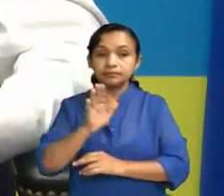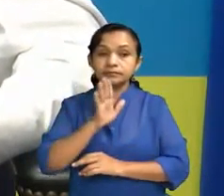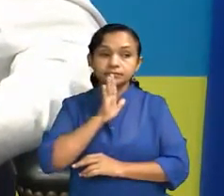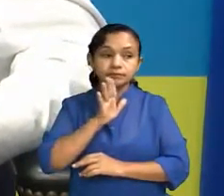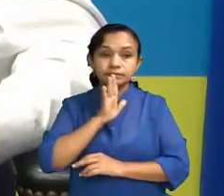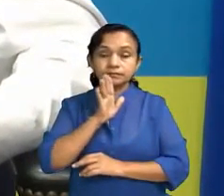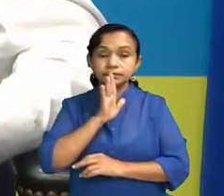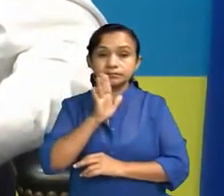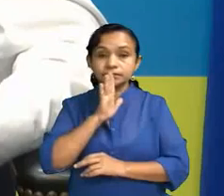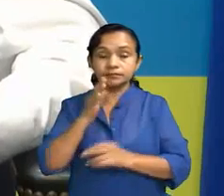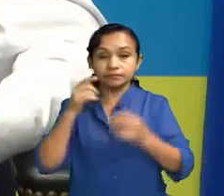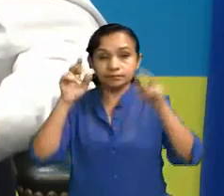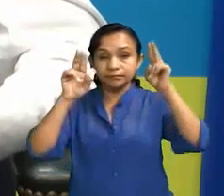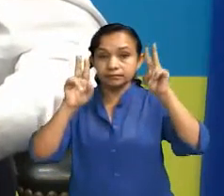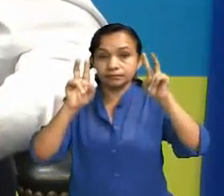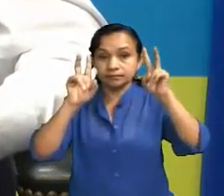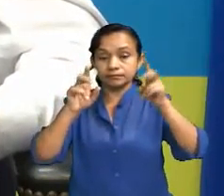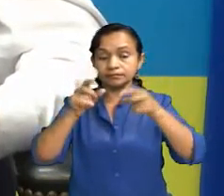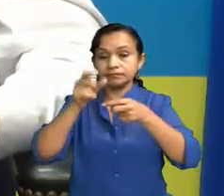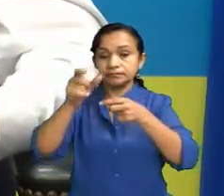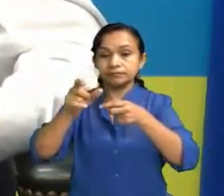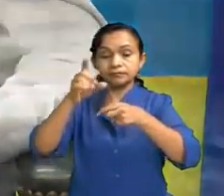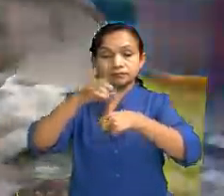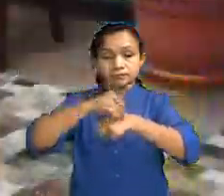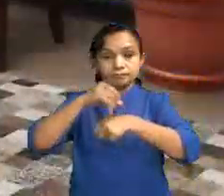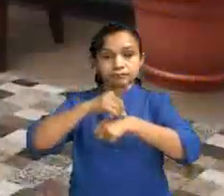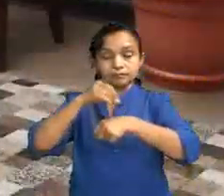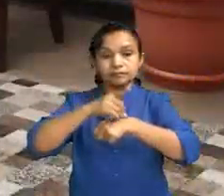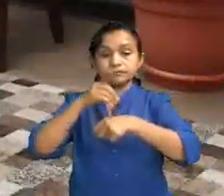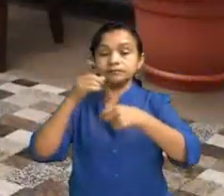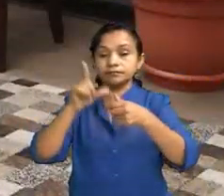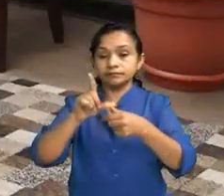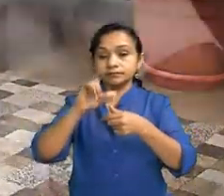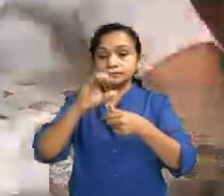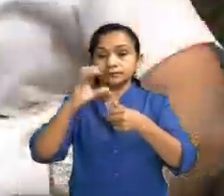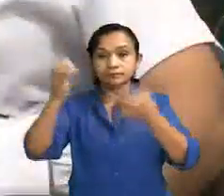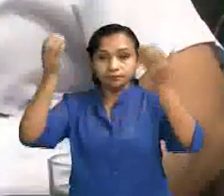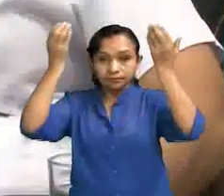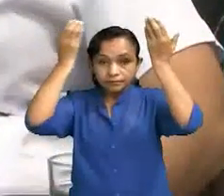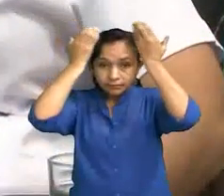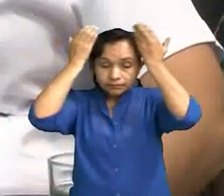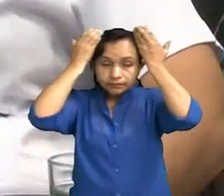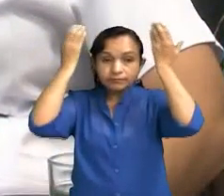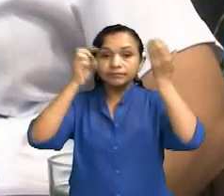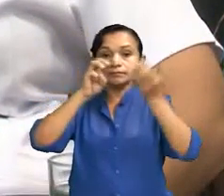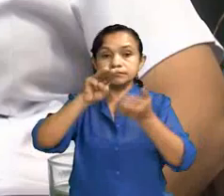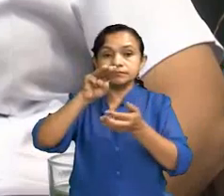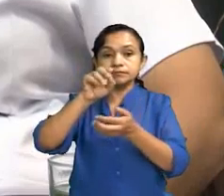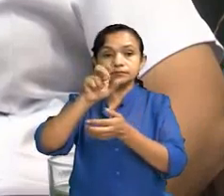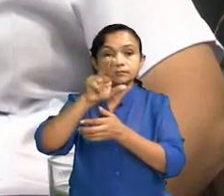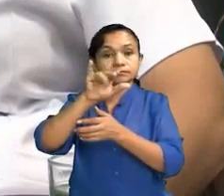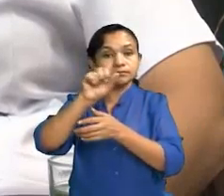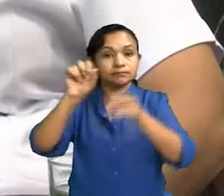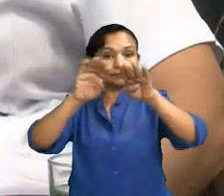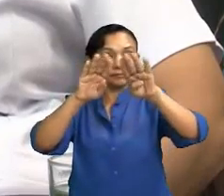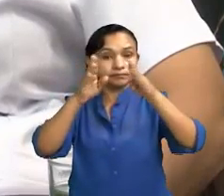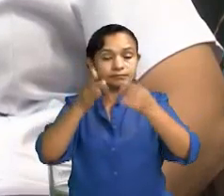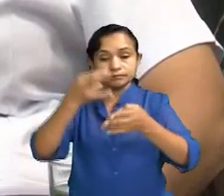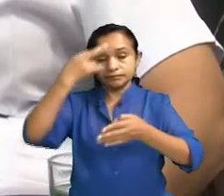a profundidad de este tema, hemos invitado a la doctora, a la licenciada María Auxiliadora Campos, quien